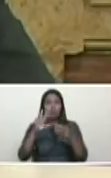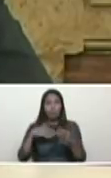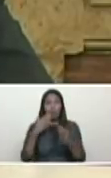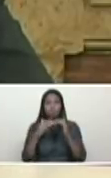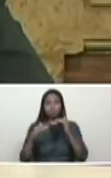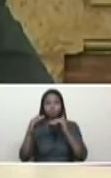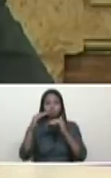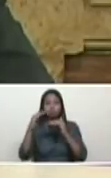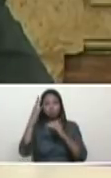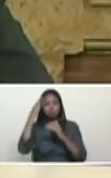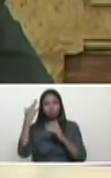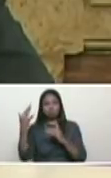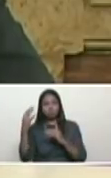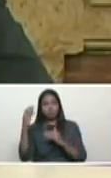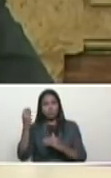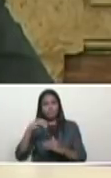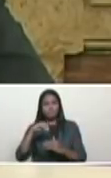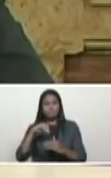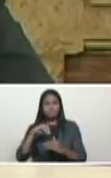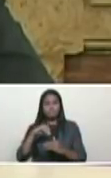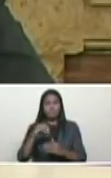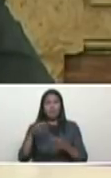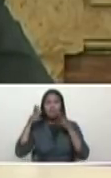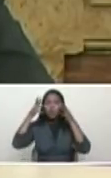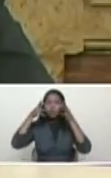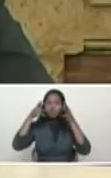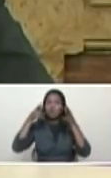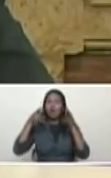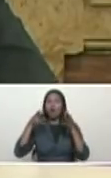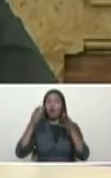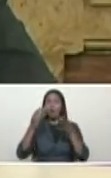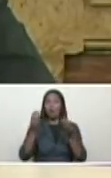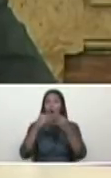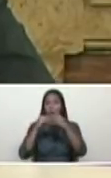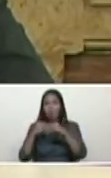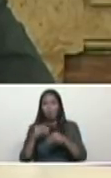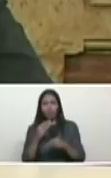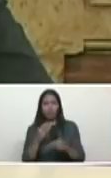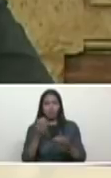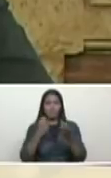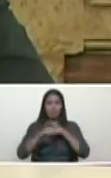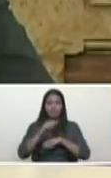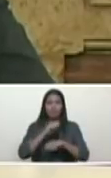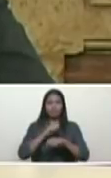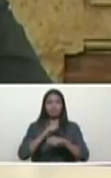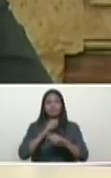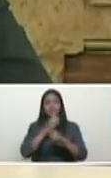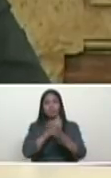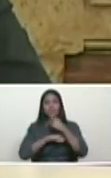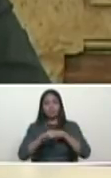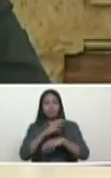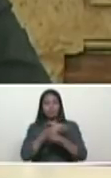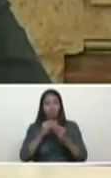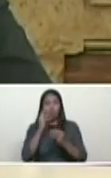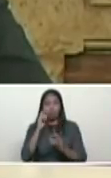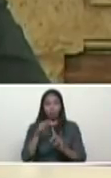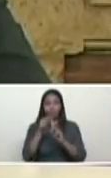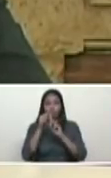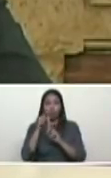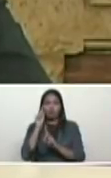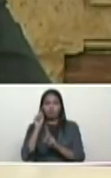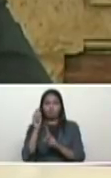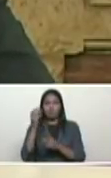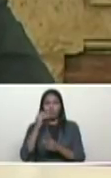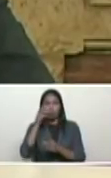sabiduría para que este consejo de defensa y seguridad la nación de libere y tome las iniciativas que necesita